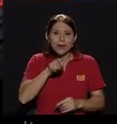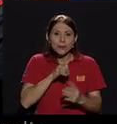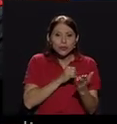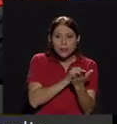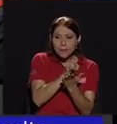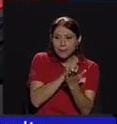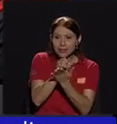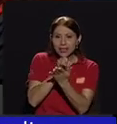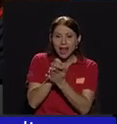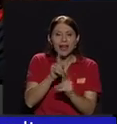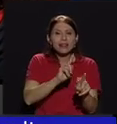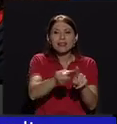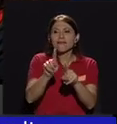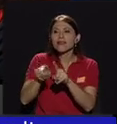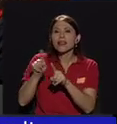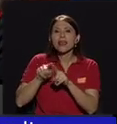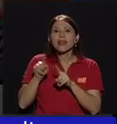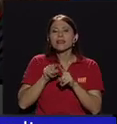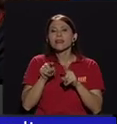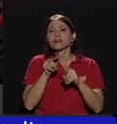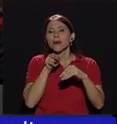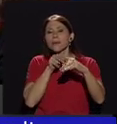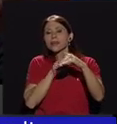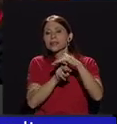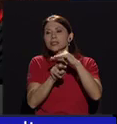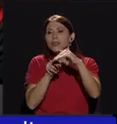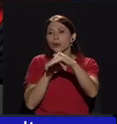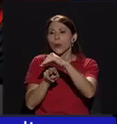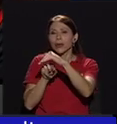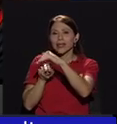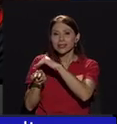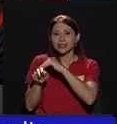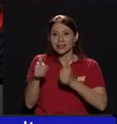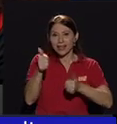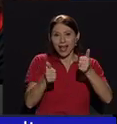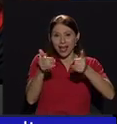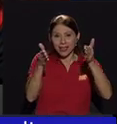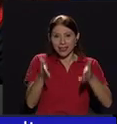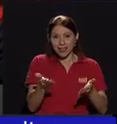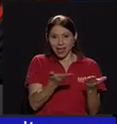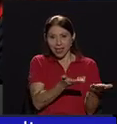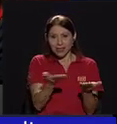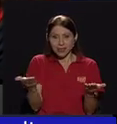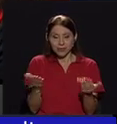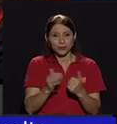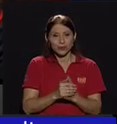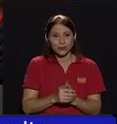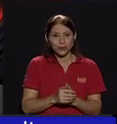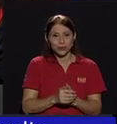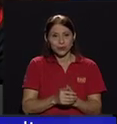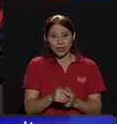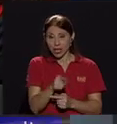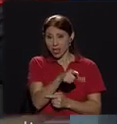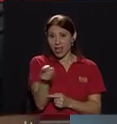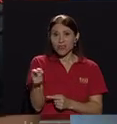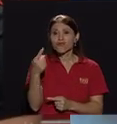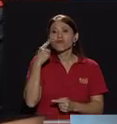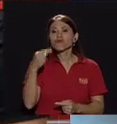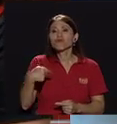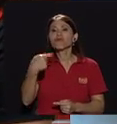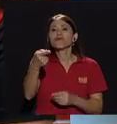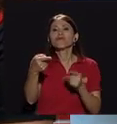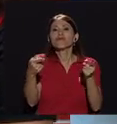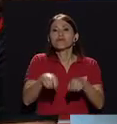son las visiones que tiene cada candidato o candidata, ¿verdad?, hacia dónde, ¿verdad?, es que mira, y hacia